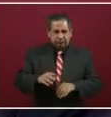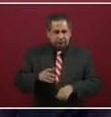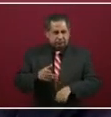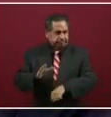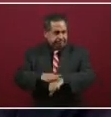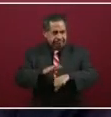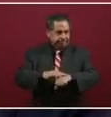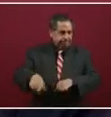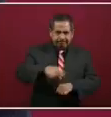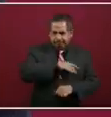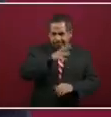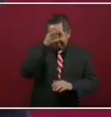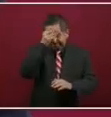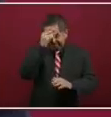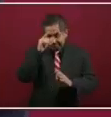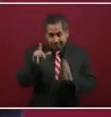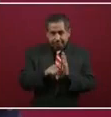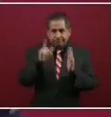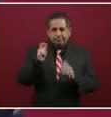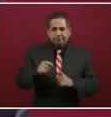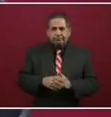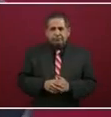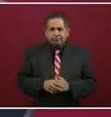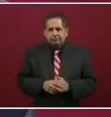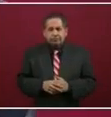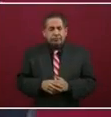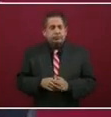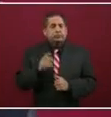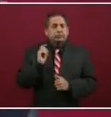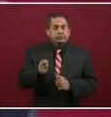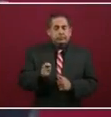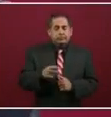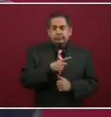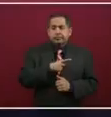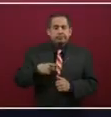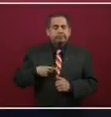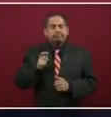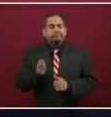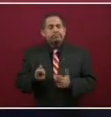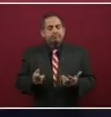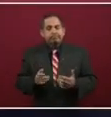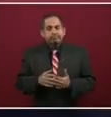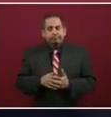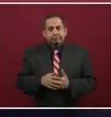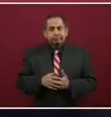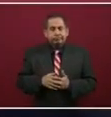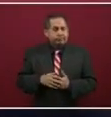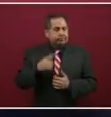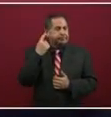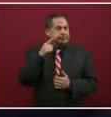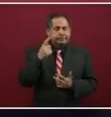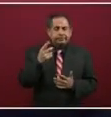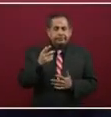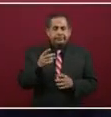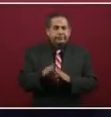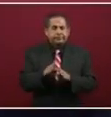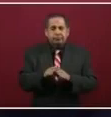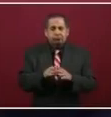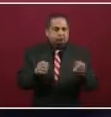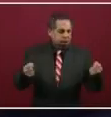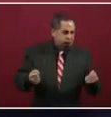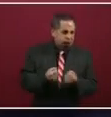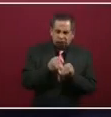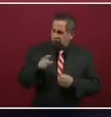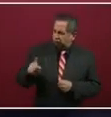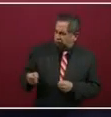aleccionador, es de que no se debe de apostar por la